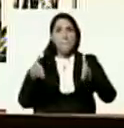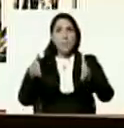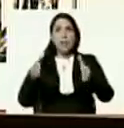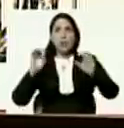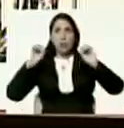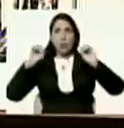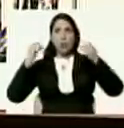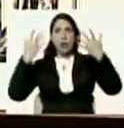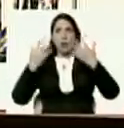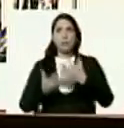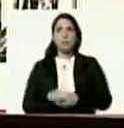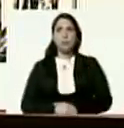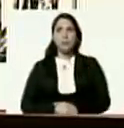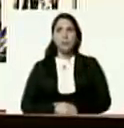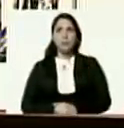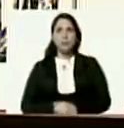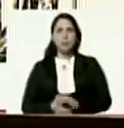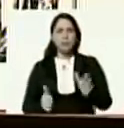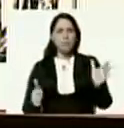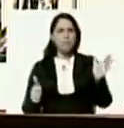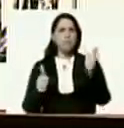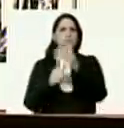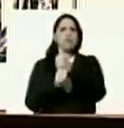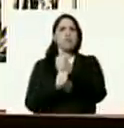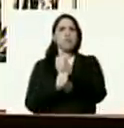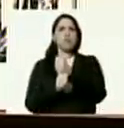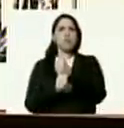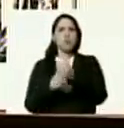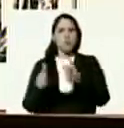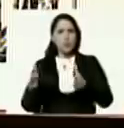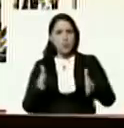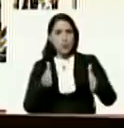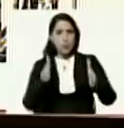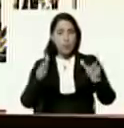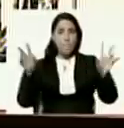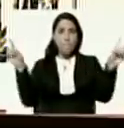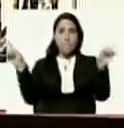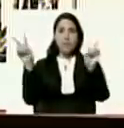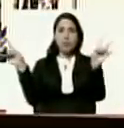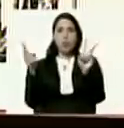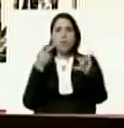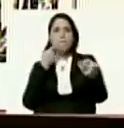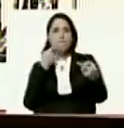lograra encontrar la senda para la victoria política.